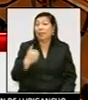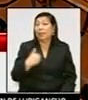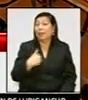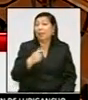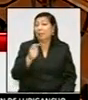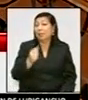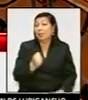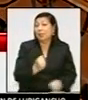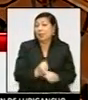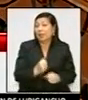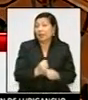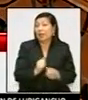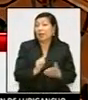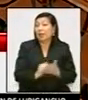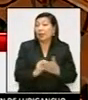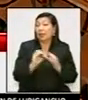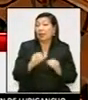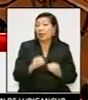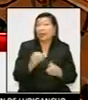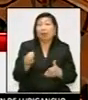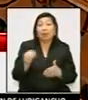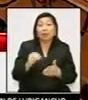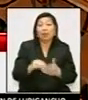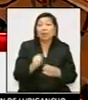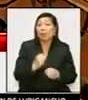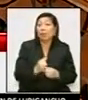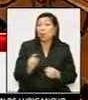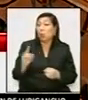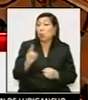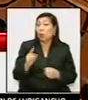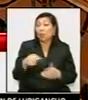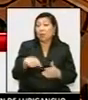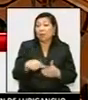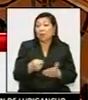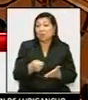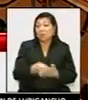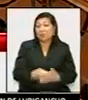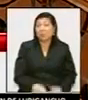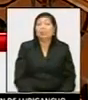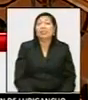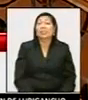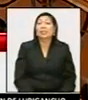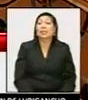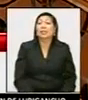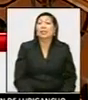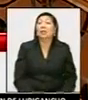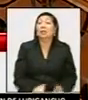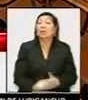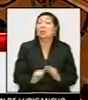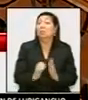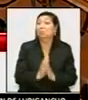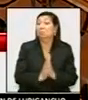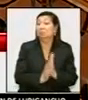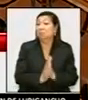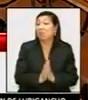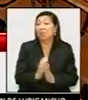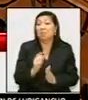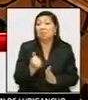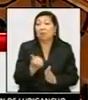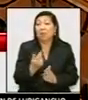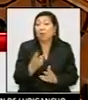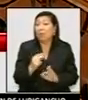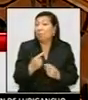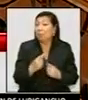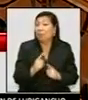el trabajador al quedar sin acceso al empleo de usar un fondo acumulado, que lo beneficia de manera inmediata y